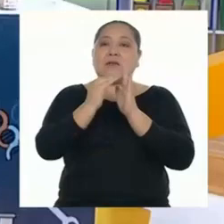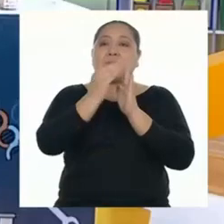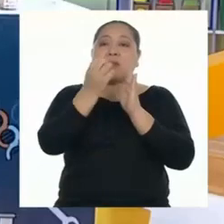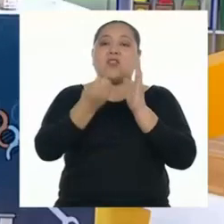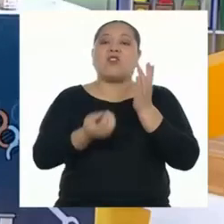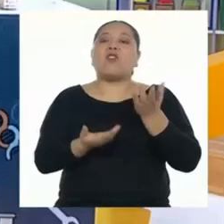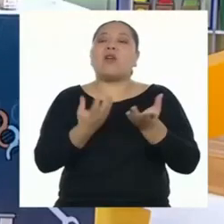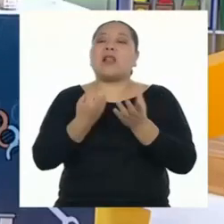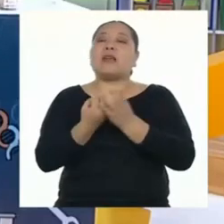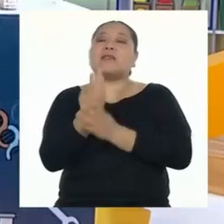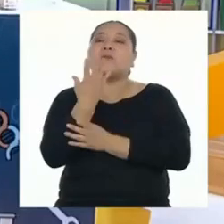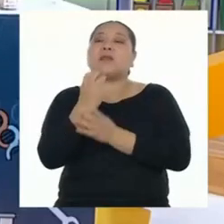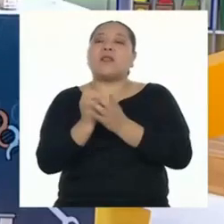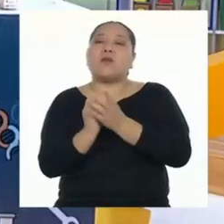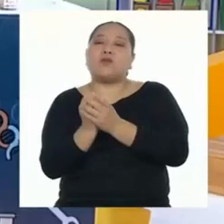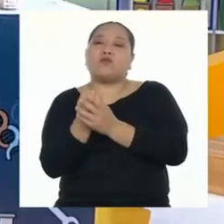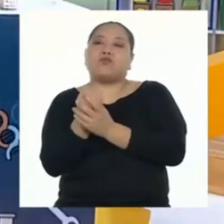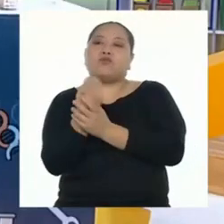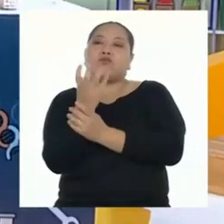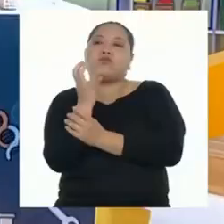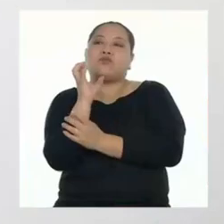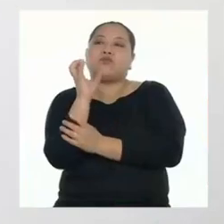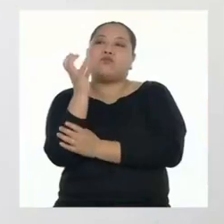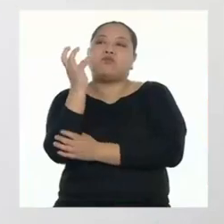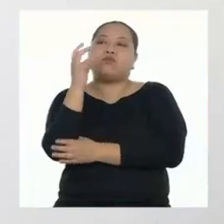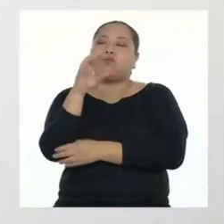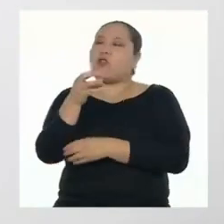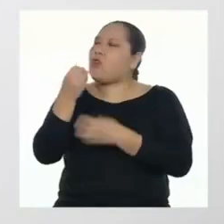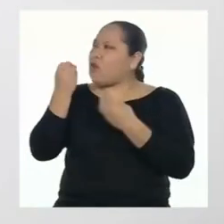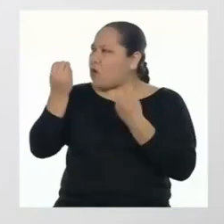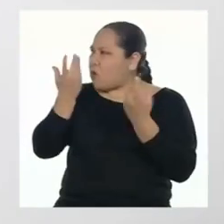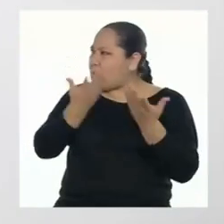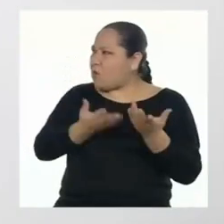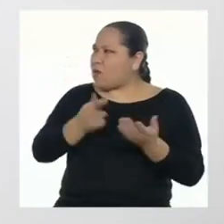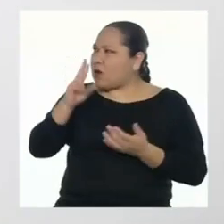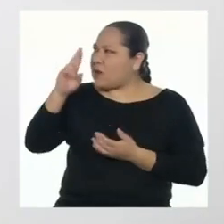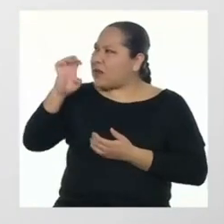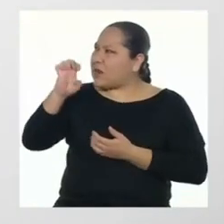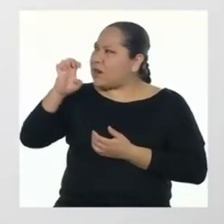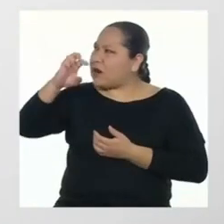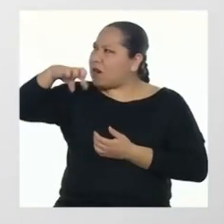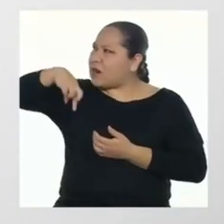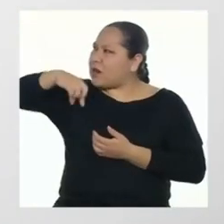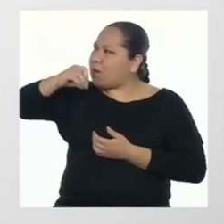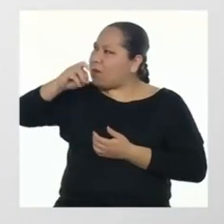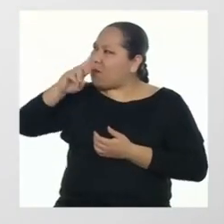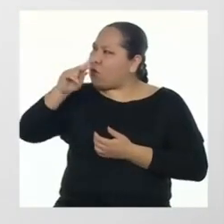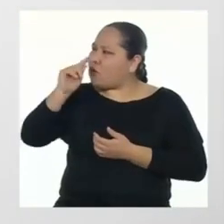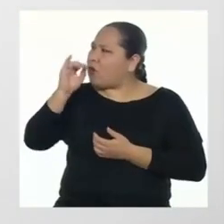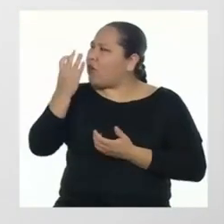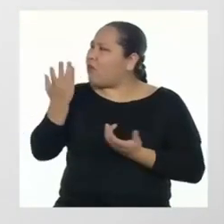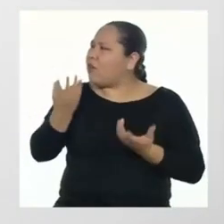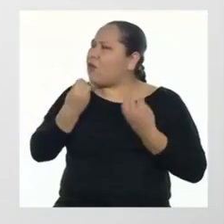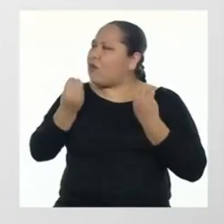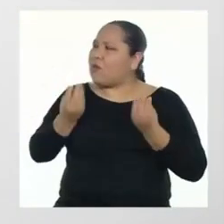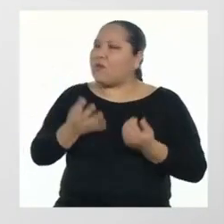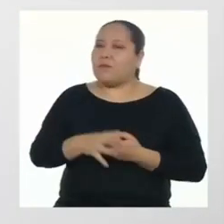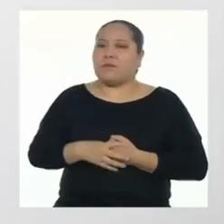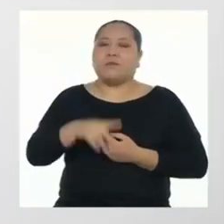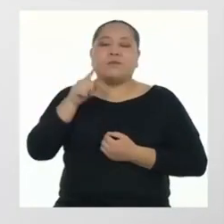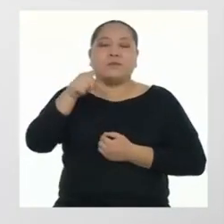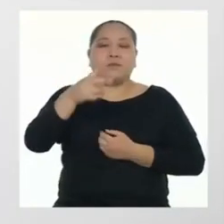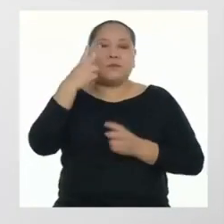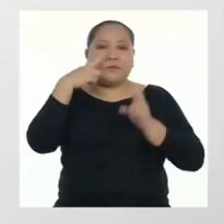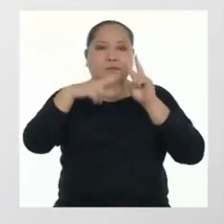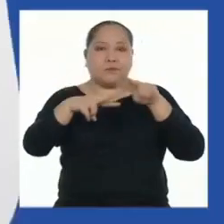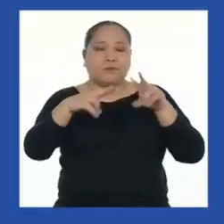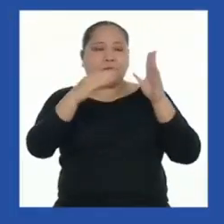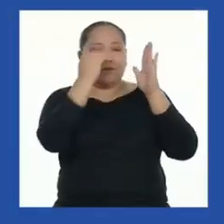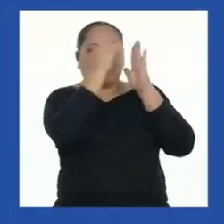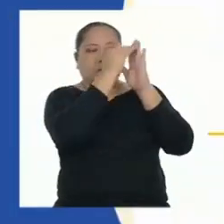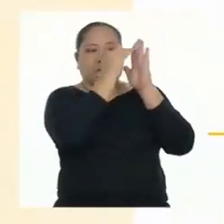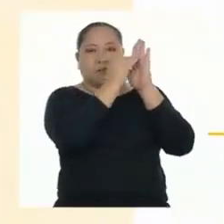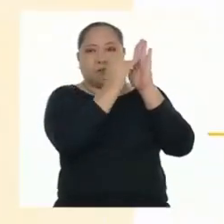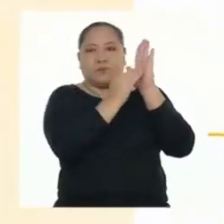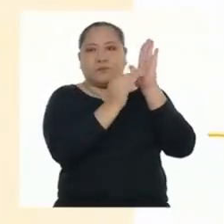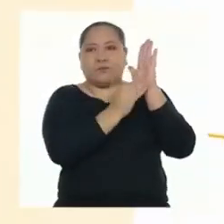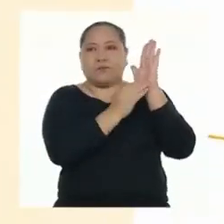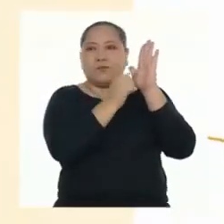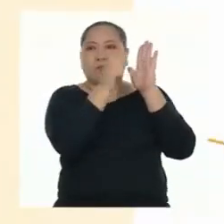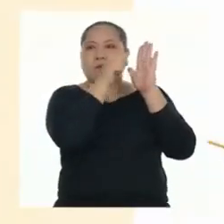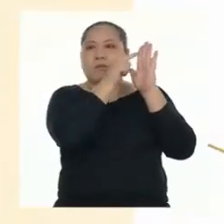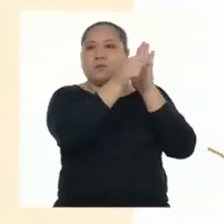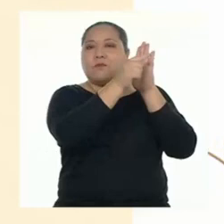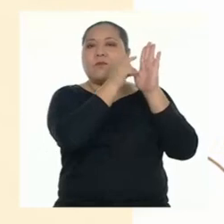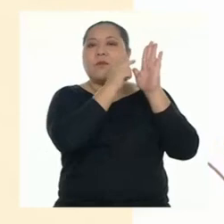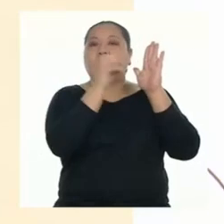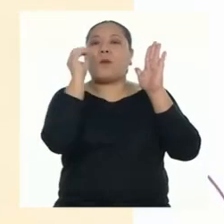plantas. ¿Cómo se hacen esos reportes? Para la obtención del reporte científico, vamos a tener en cuenta los siguientes criterios.